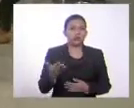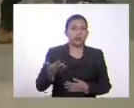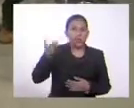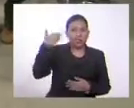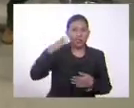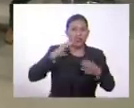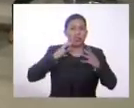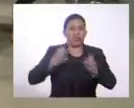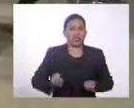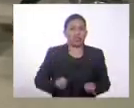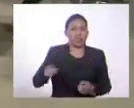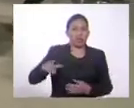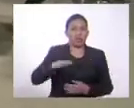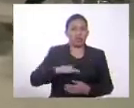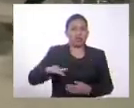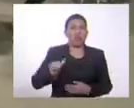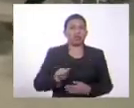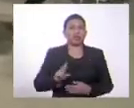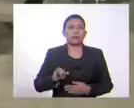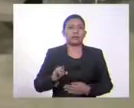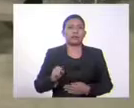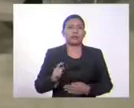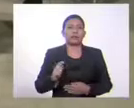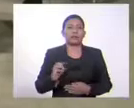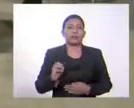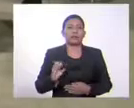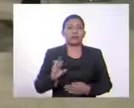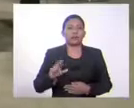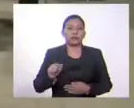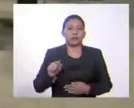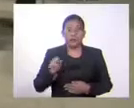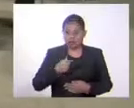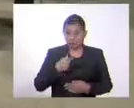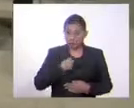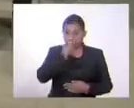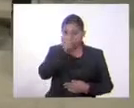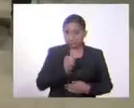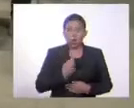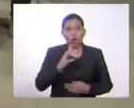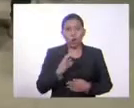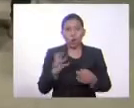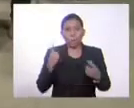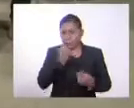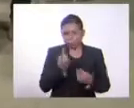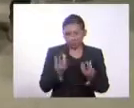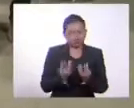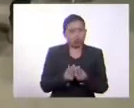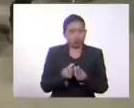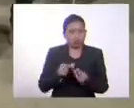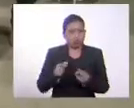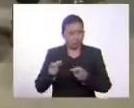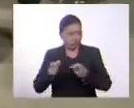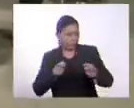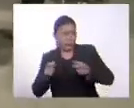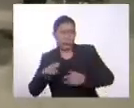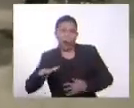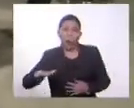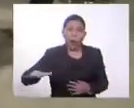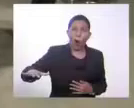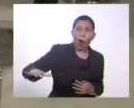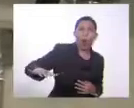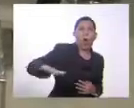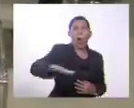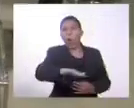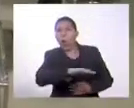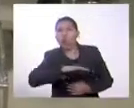muy reducido de personas tenía el control de las diferentes potestades de gobierno. Con todo eso que nos está